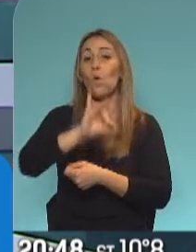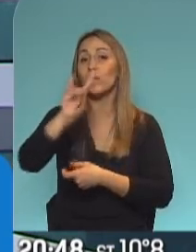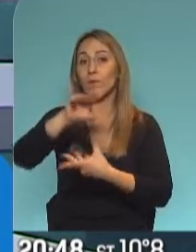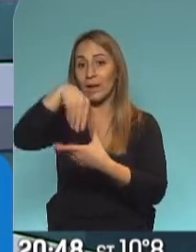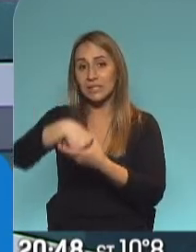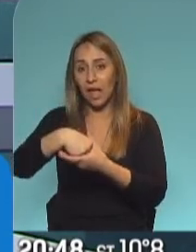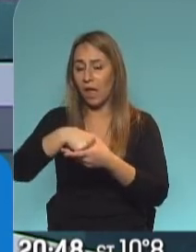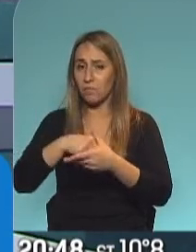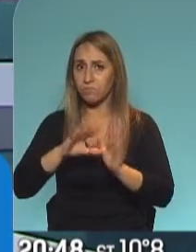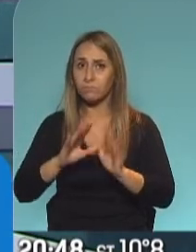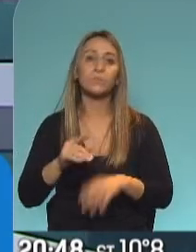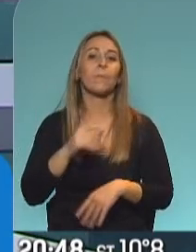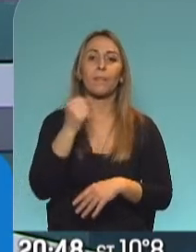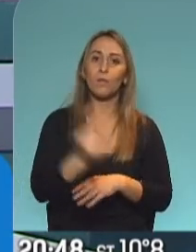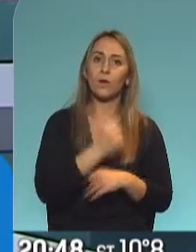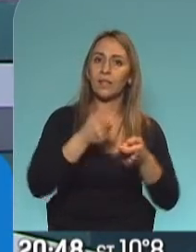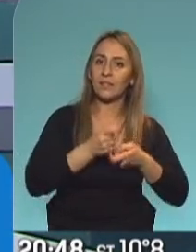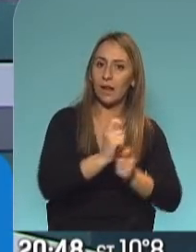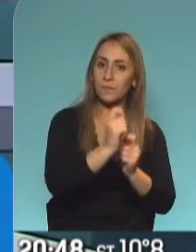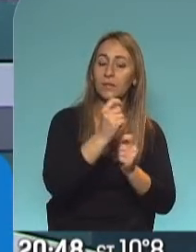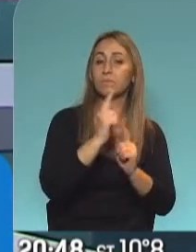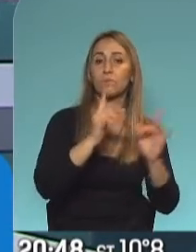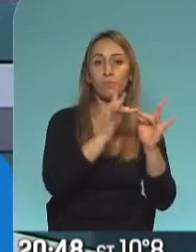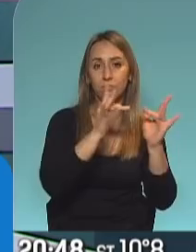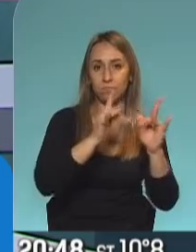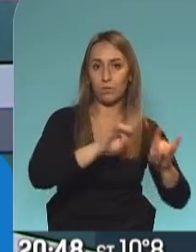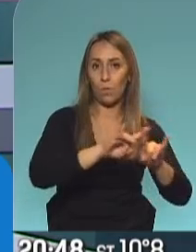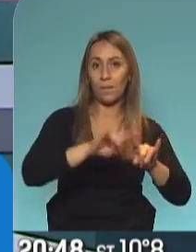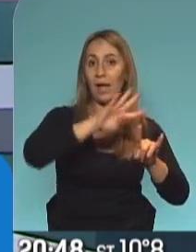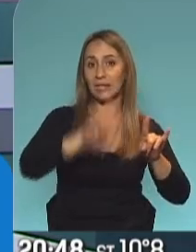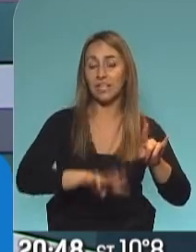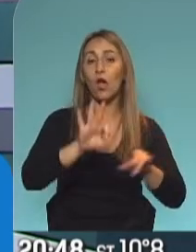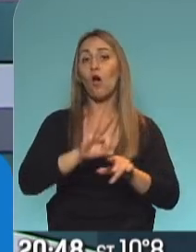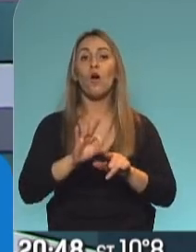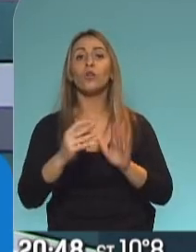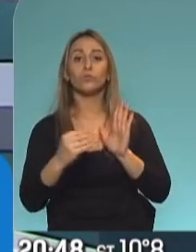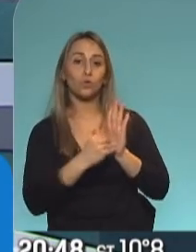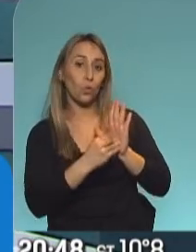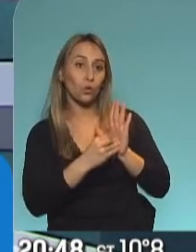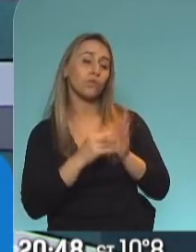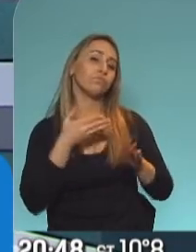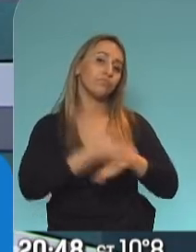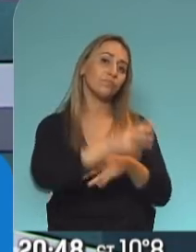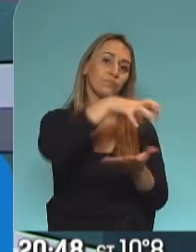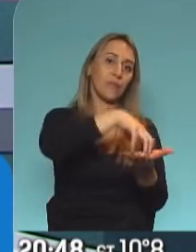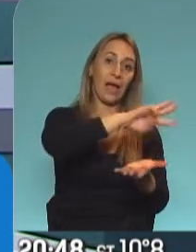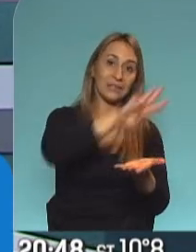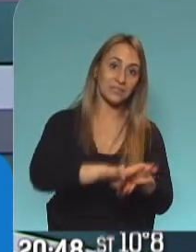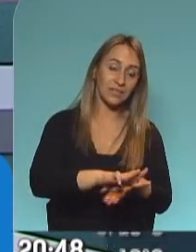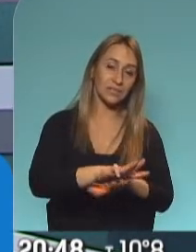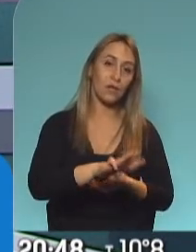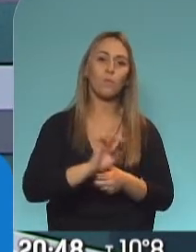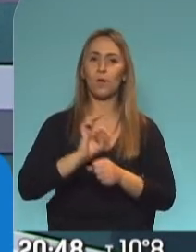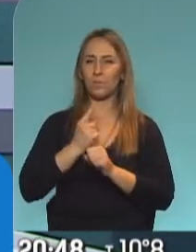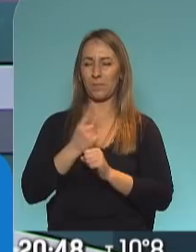que haga el trámite, lo puede hacer por la página de ANSES o lo puede hacer sacando un turno en nuestras oficinas. Primero, nosotros te